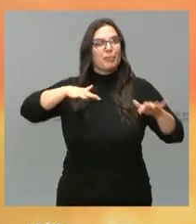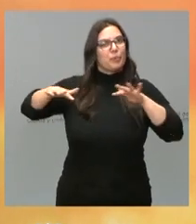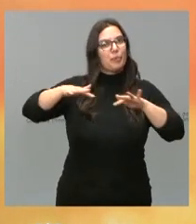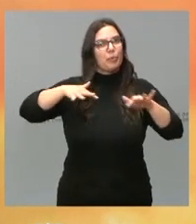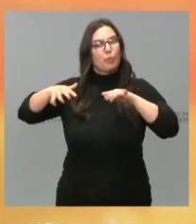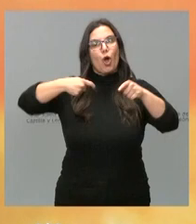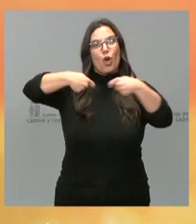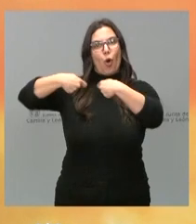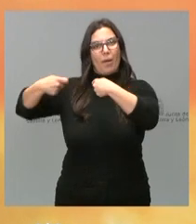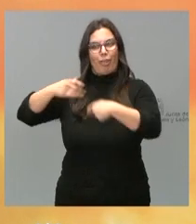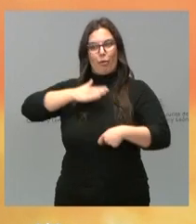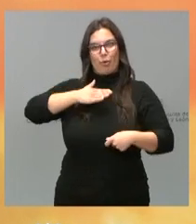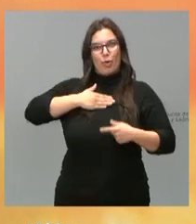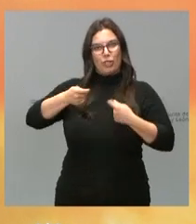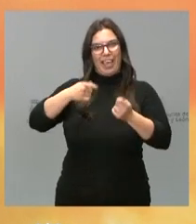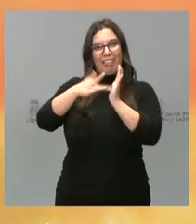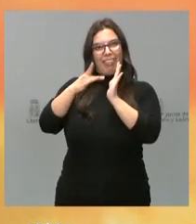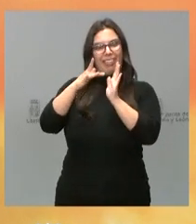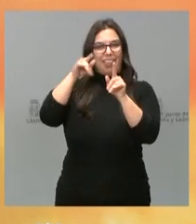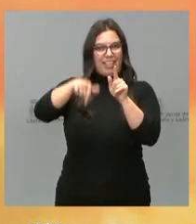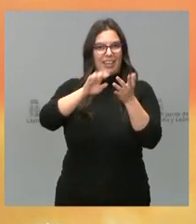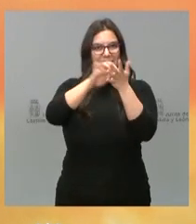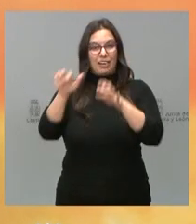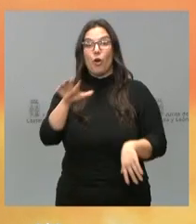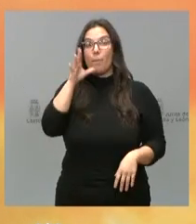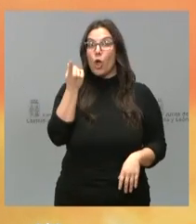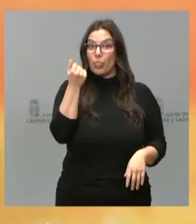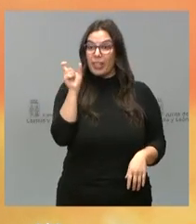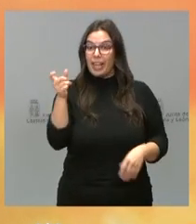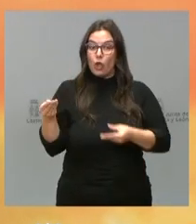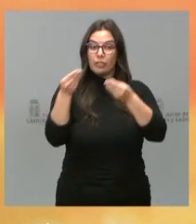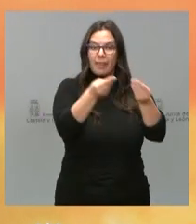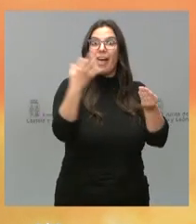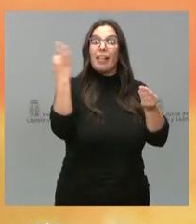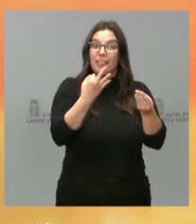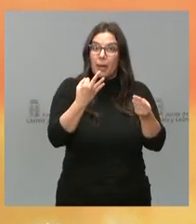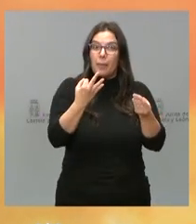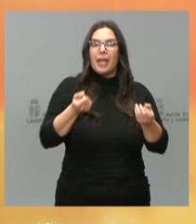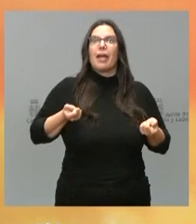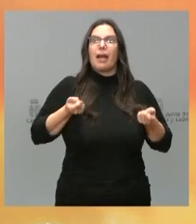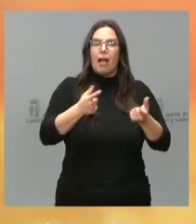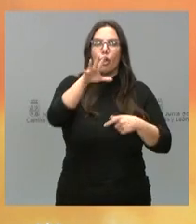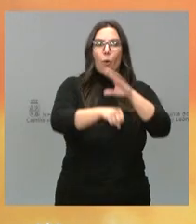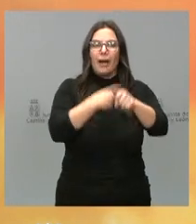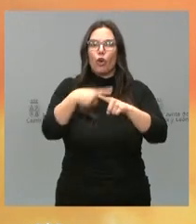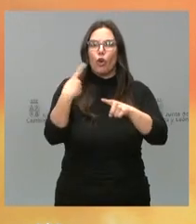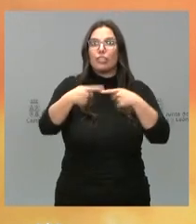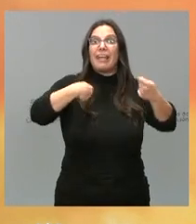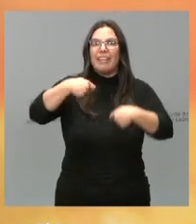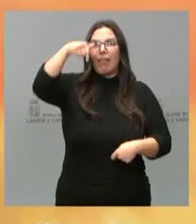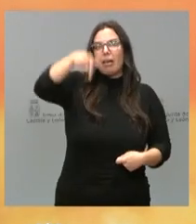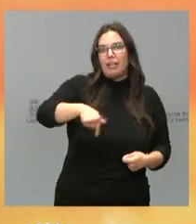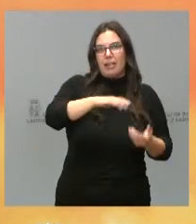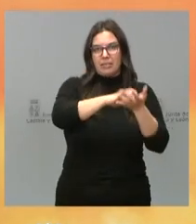el comercio de Castilla y león porque este dinero se tiene que gastar en comercios de Castilla y león